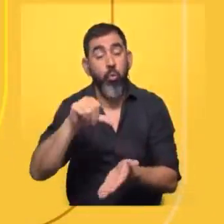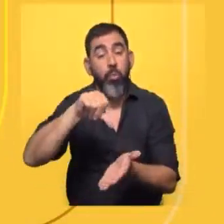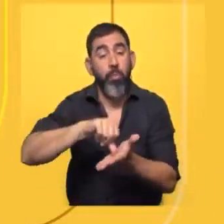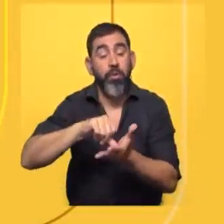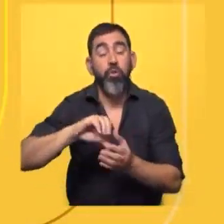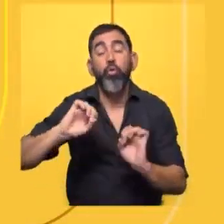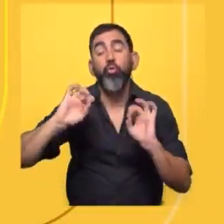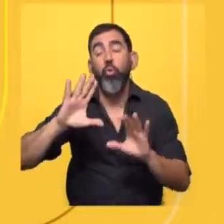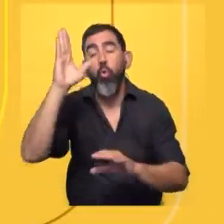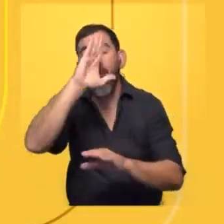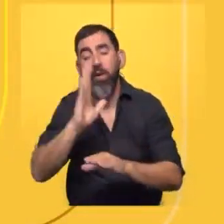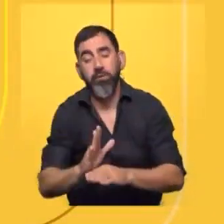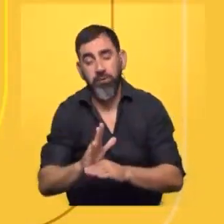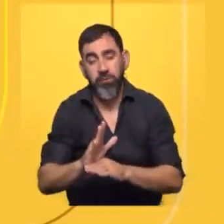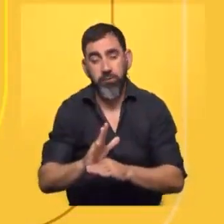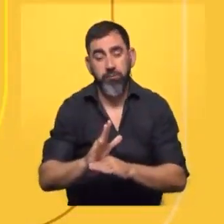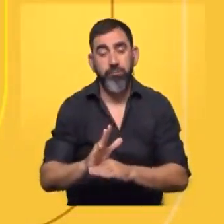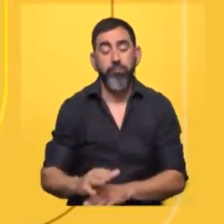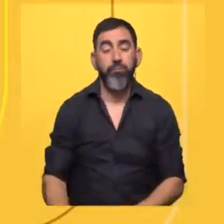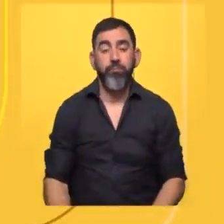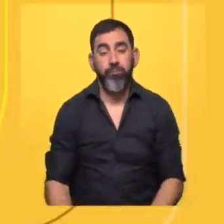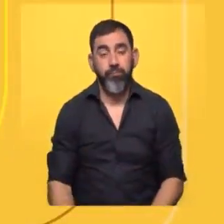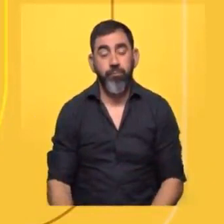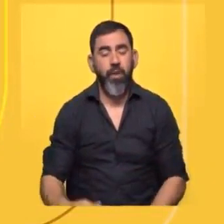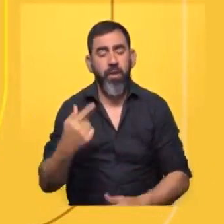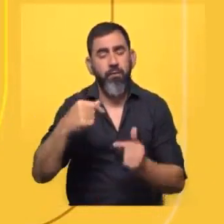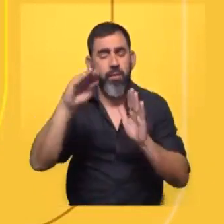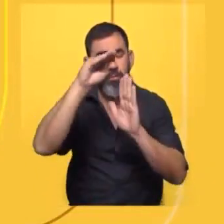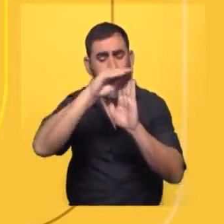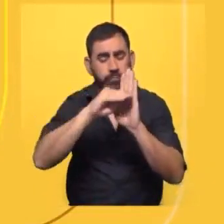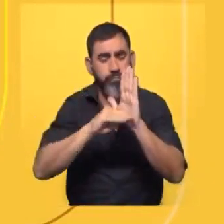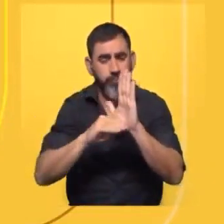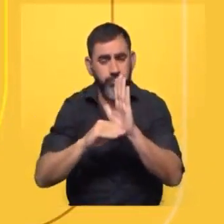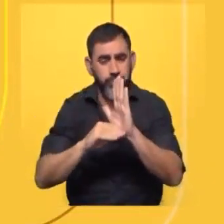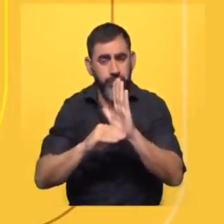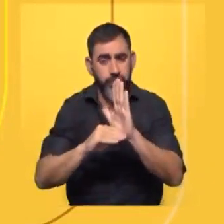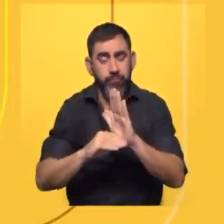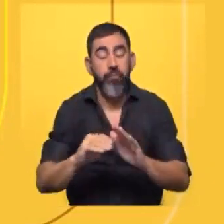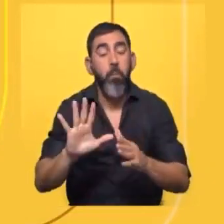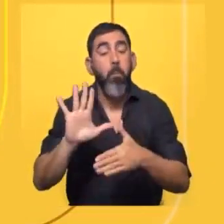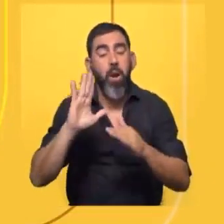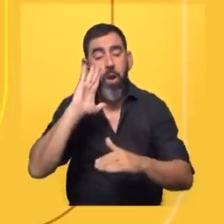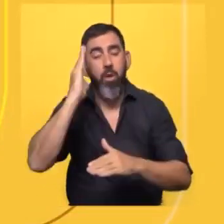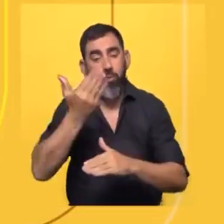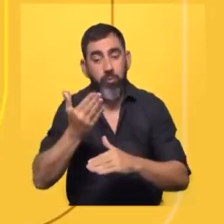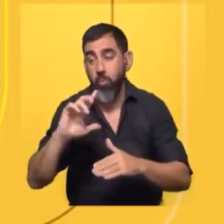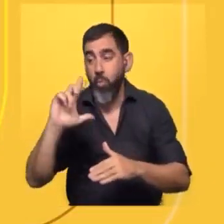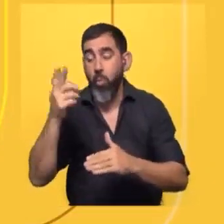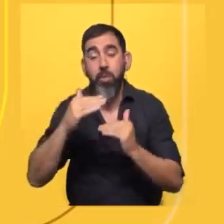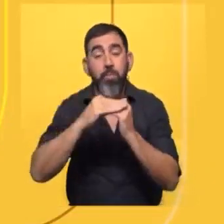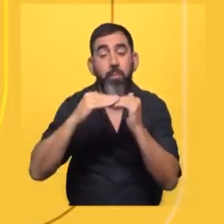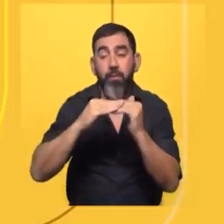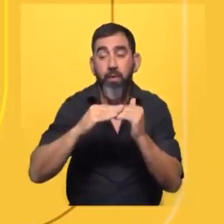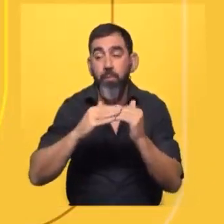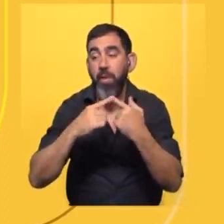salvo Brasil, eran un apéndice en los distintos rankings de Oxford, de Stanford o de Tortoise, etcétera, que son como los más reconocidos. Entonces no teníamos un piso común